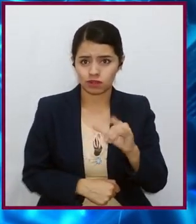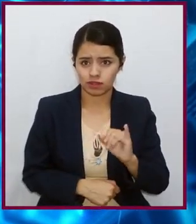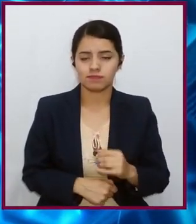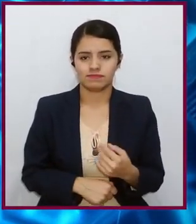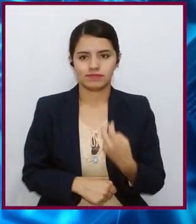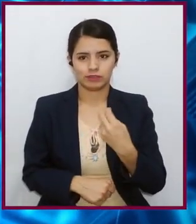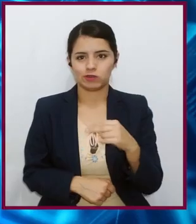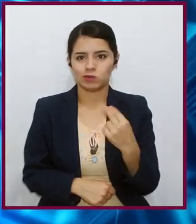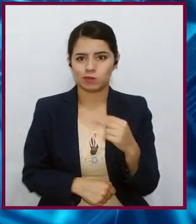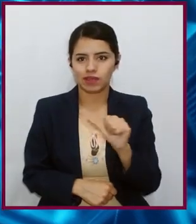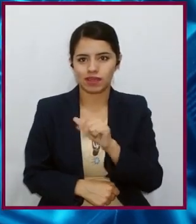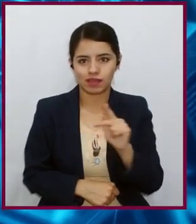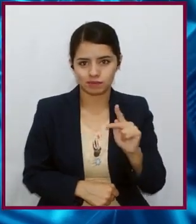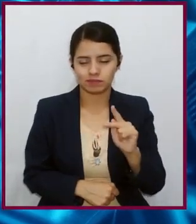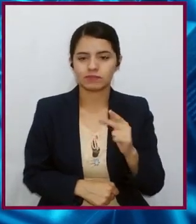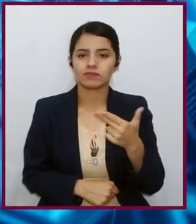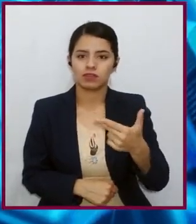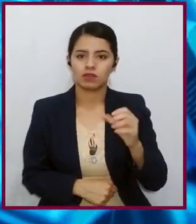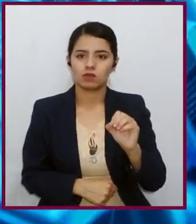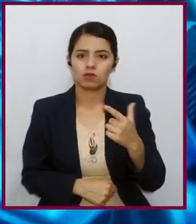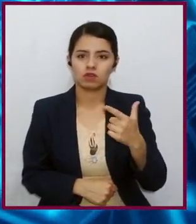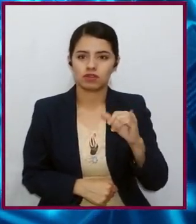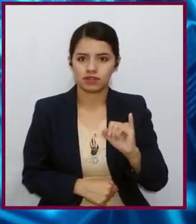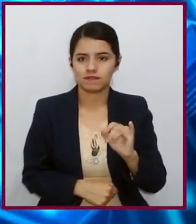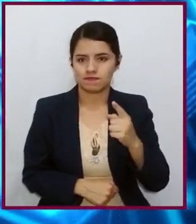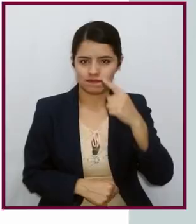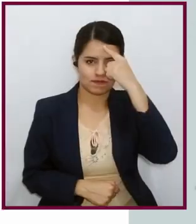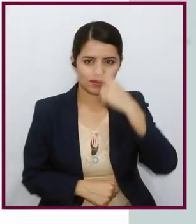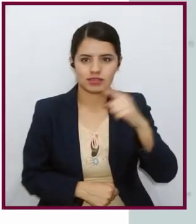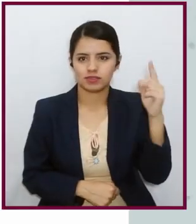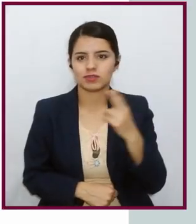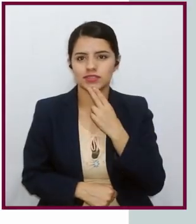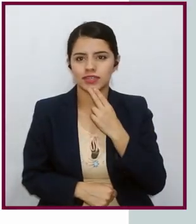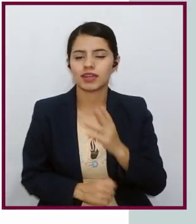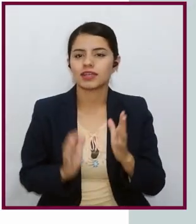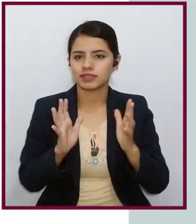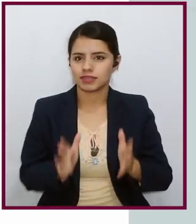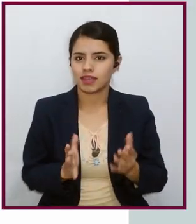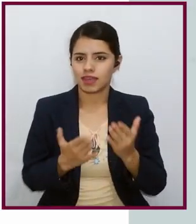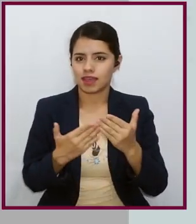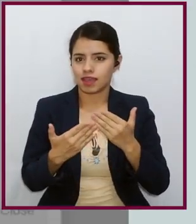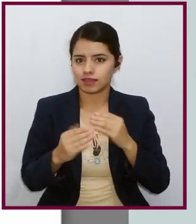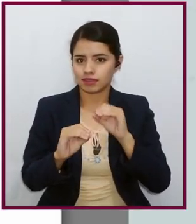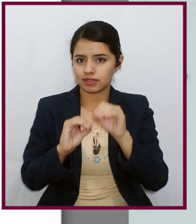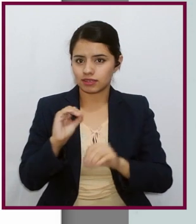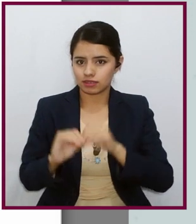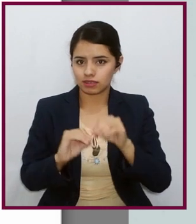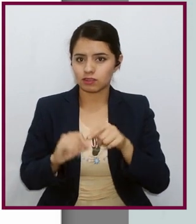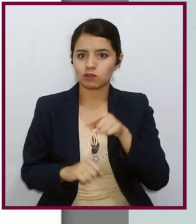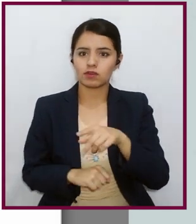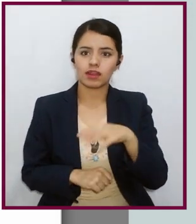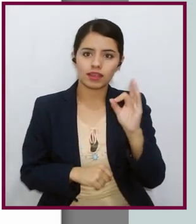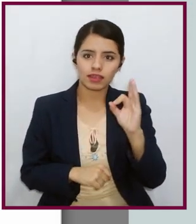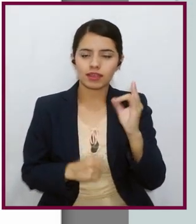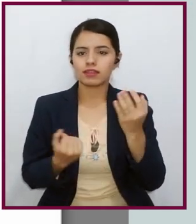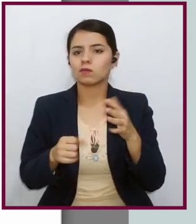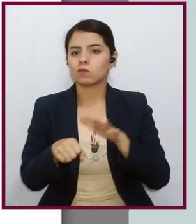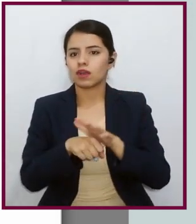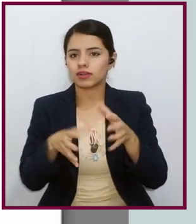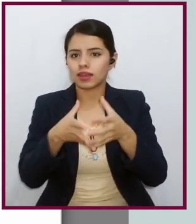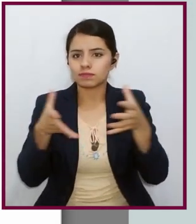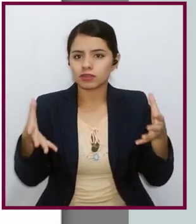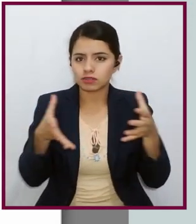Oye, hoy nos toca hablar de infografías, ¿no es así? ¡Claro! Además, vamos a hablar un poquito de cómo sintetizamos